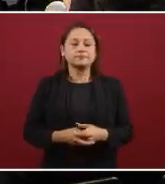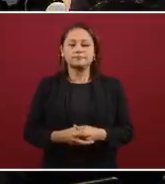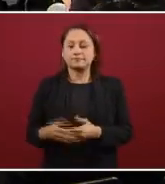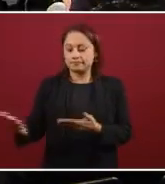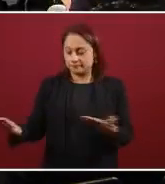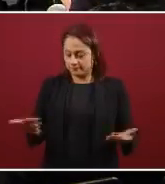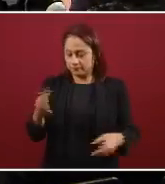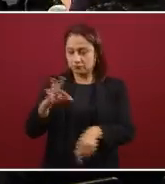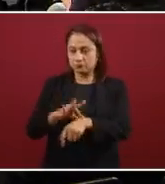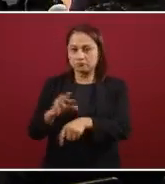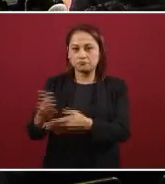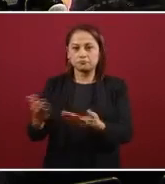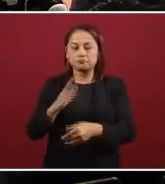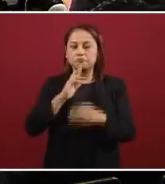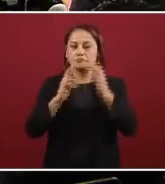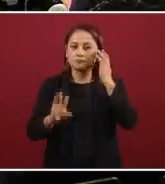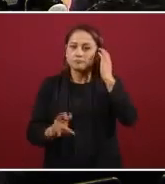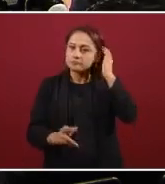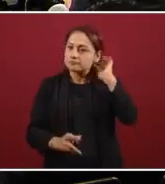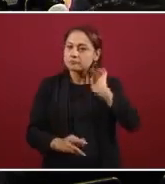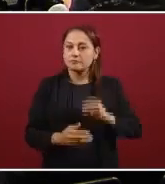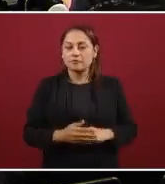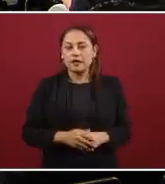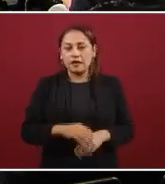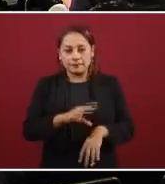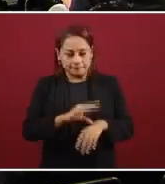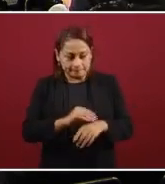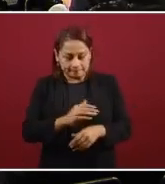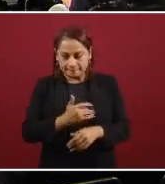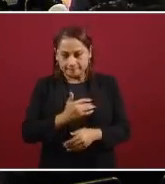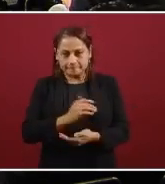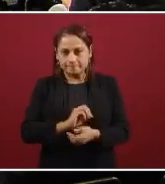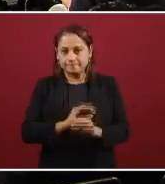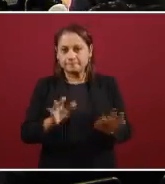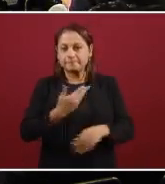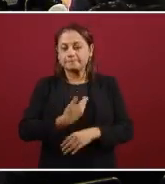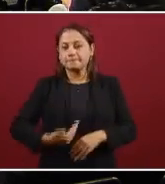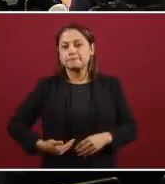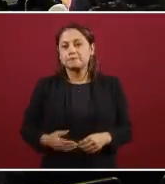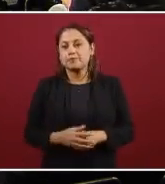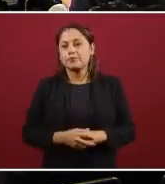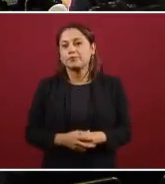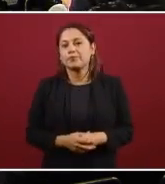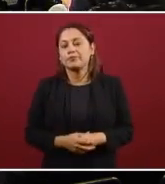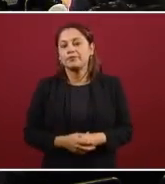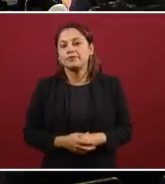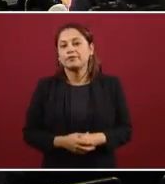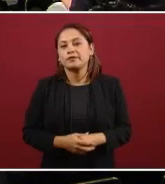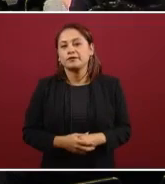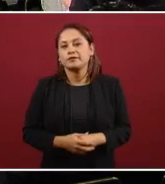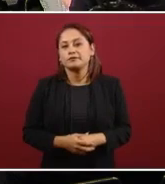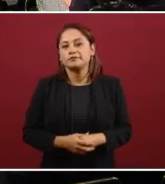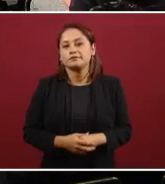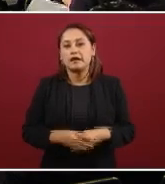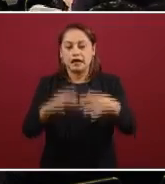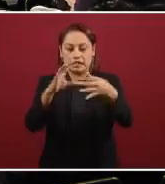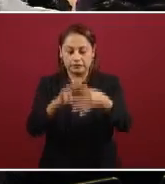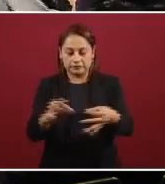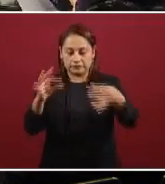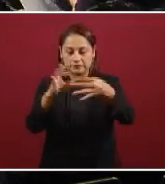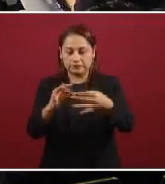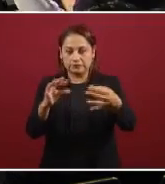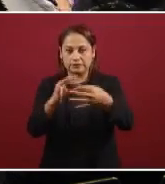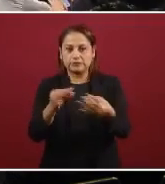tu segunda. Con gusto, presidente. Respecto a la información, tenemos varios sistemas de